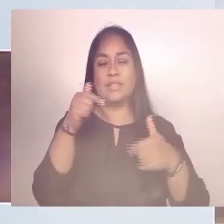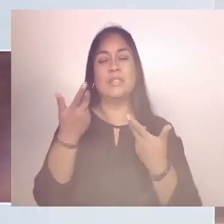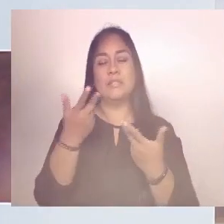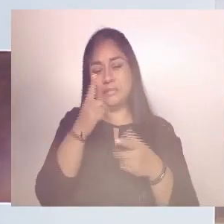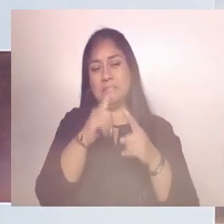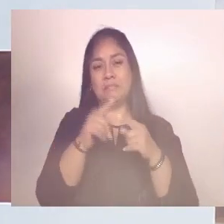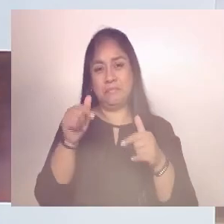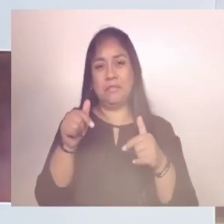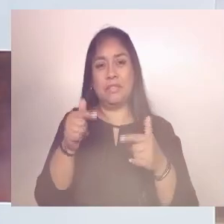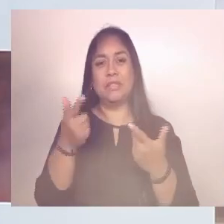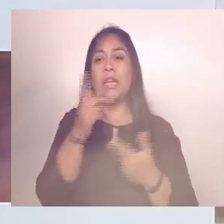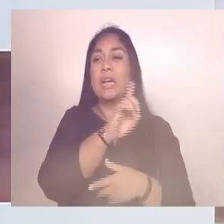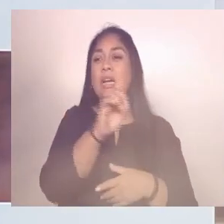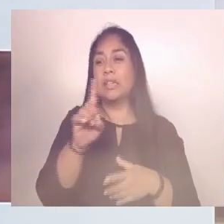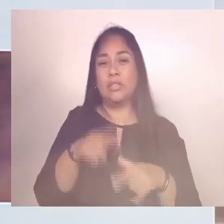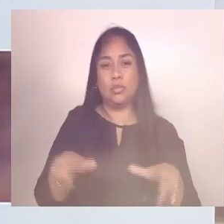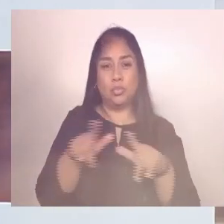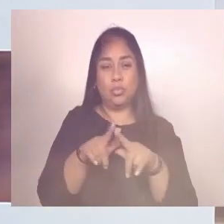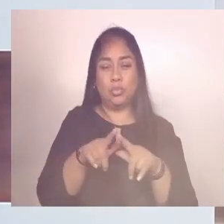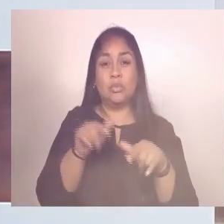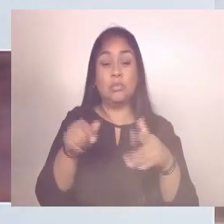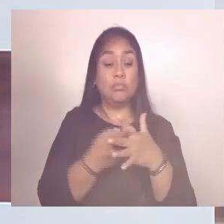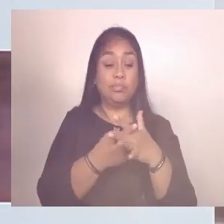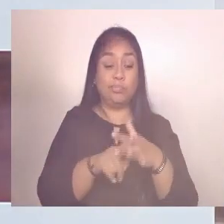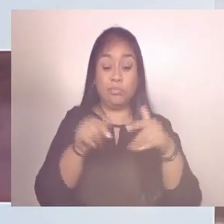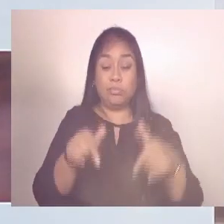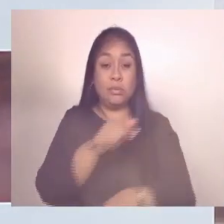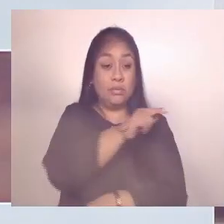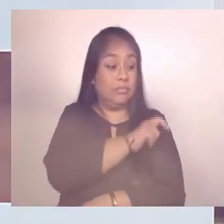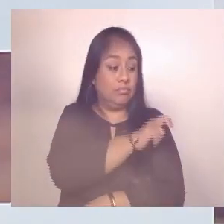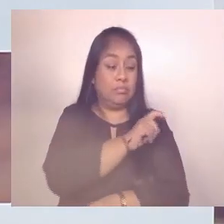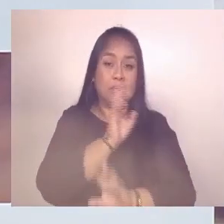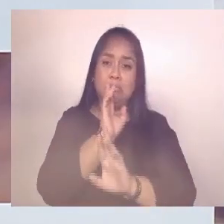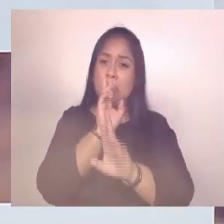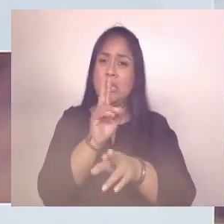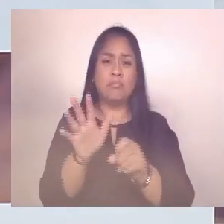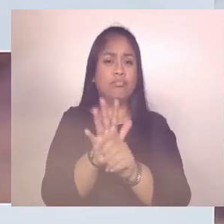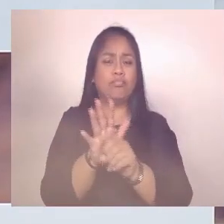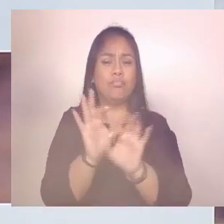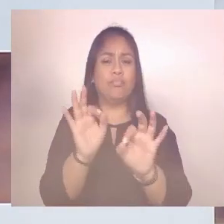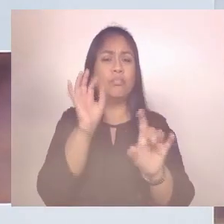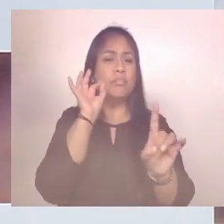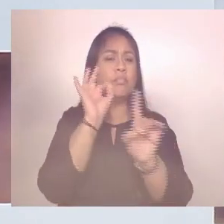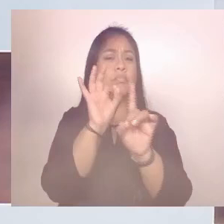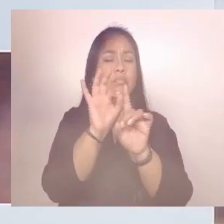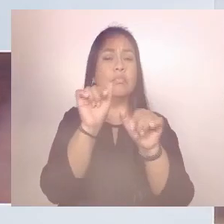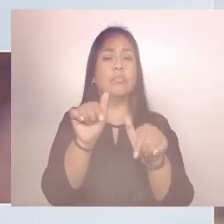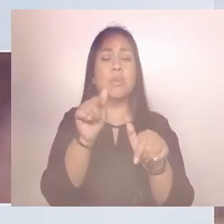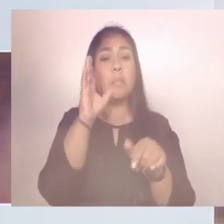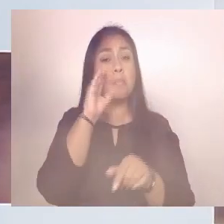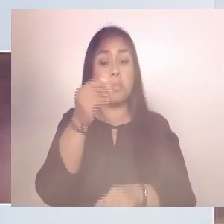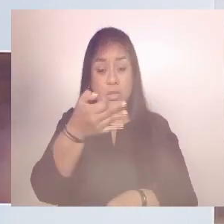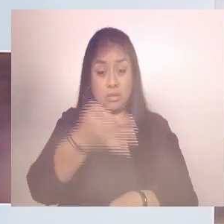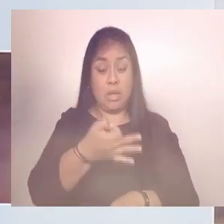avanzada en cada rincón. La inauguración de esta clínica responde totalmente a este objetivo porque dignifica a